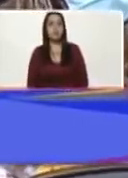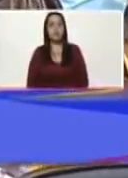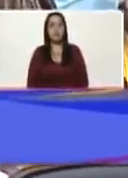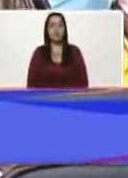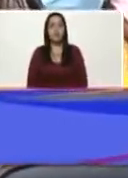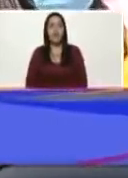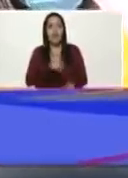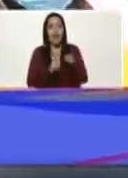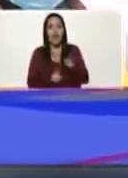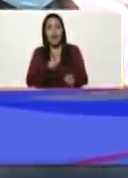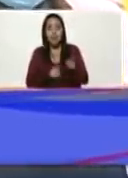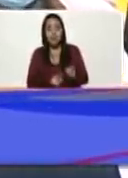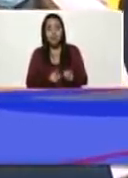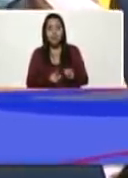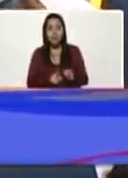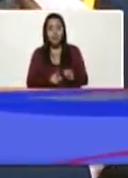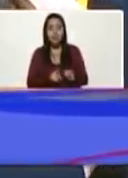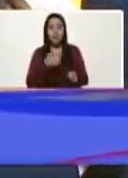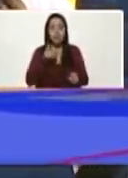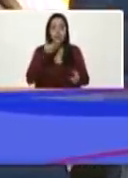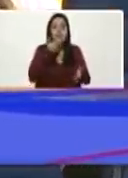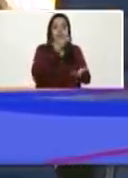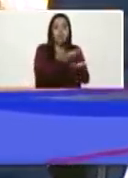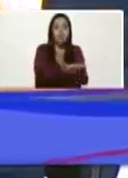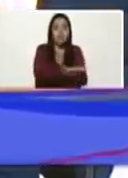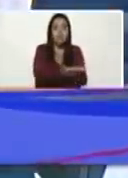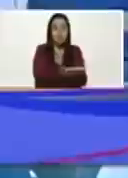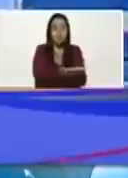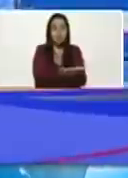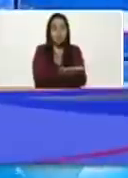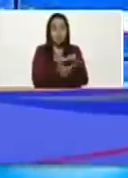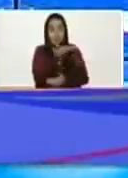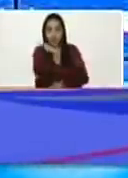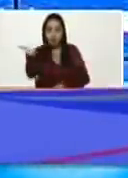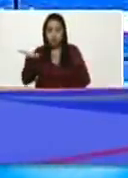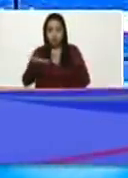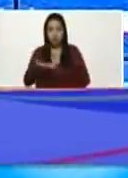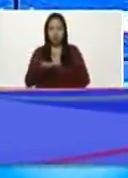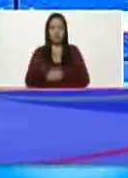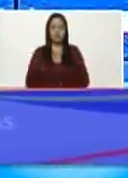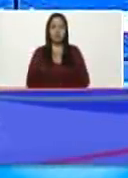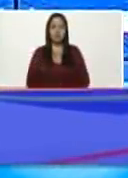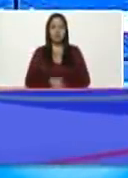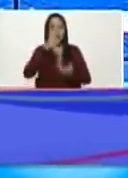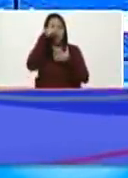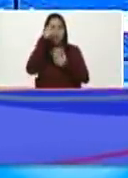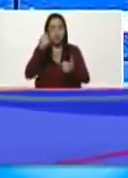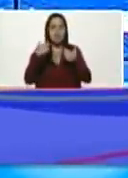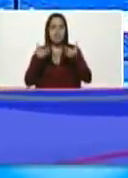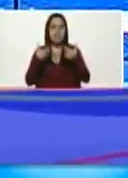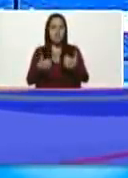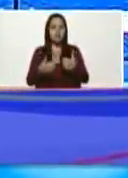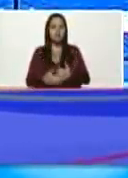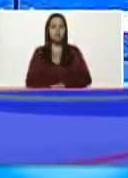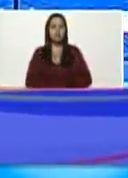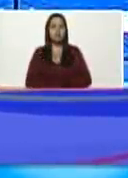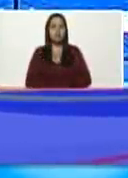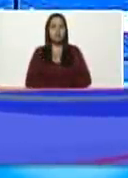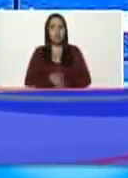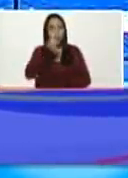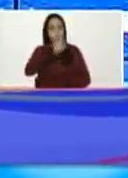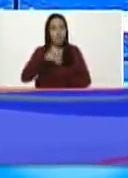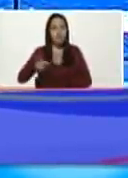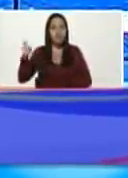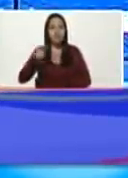a alguien es, yo le pido, es a ustedes, profesionales de la salud. Nuestro pueblo necesita de ustedes.